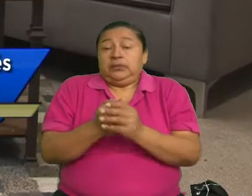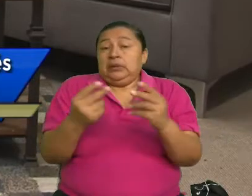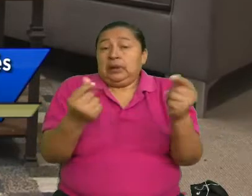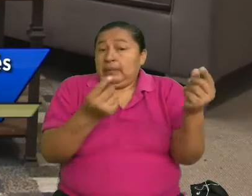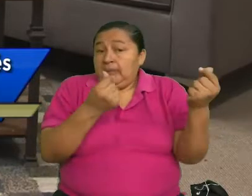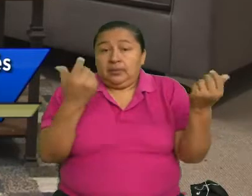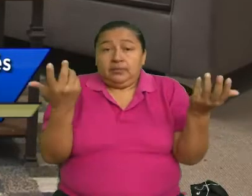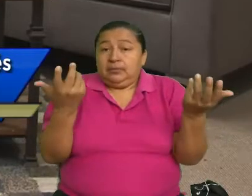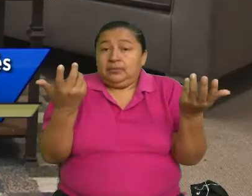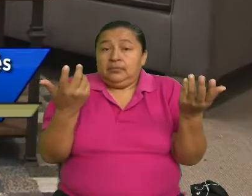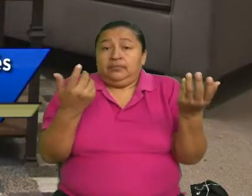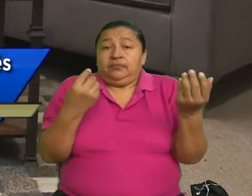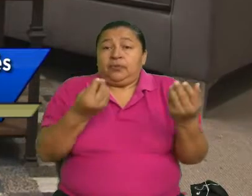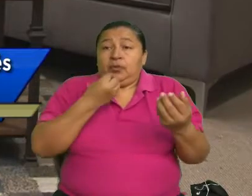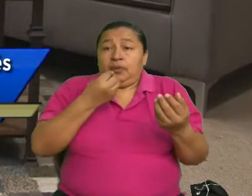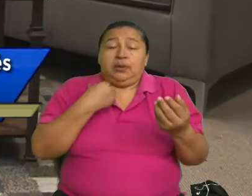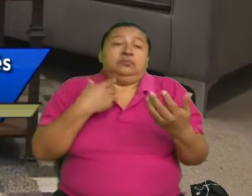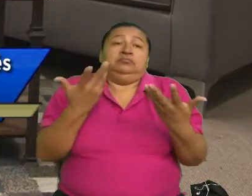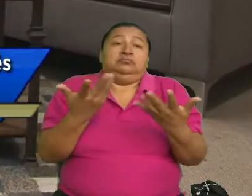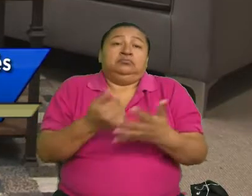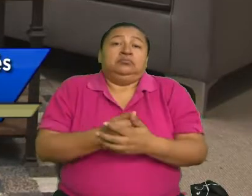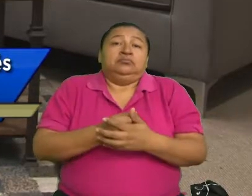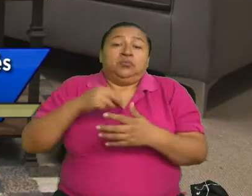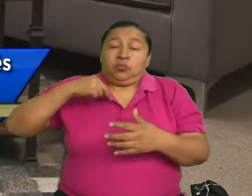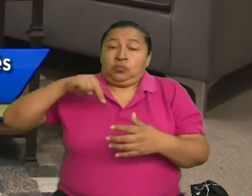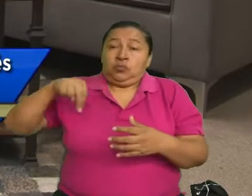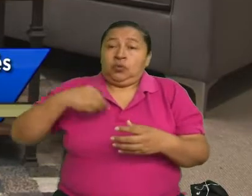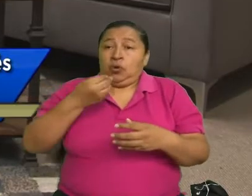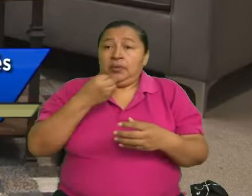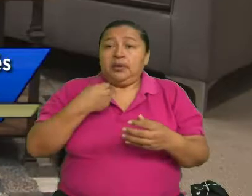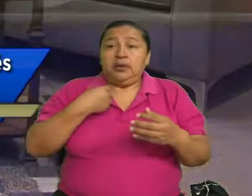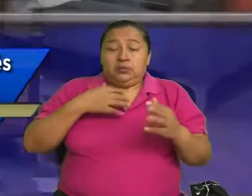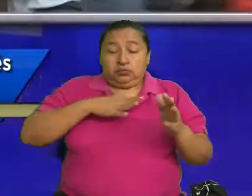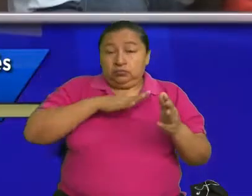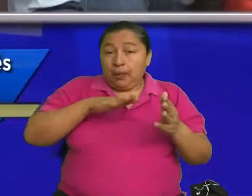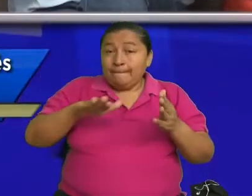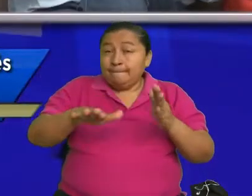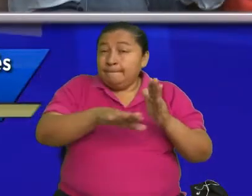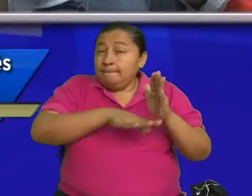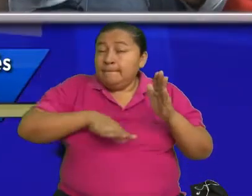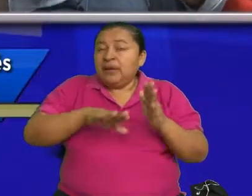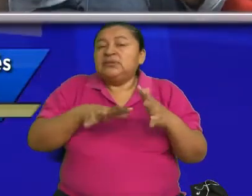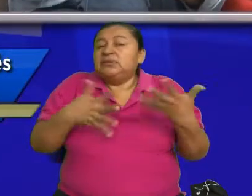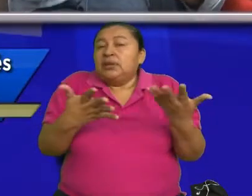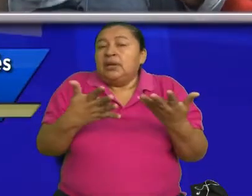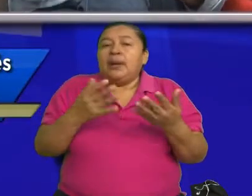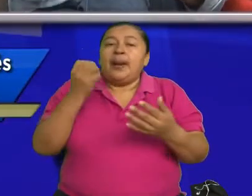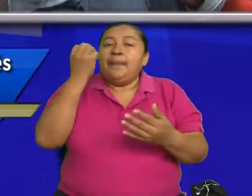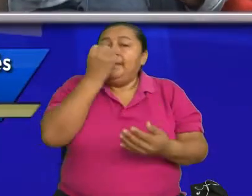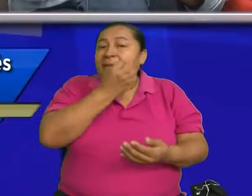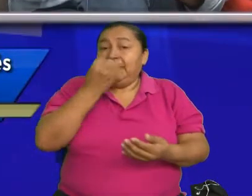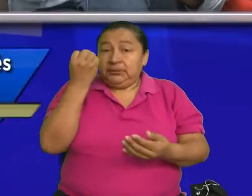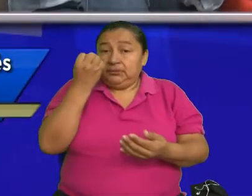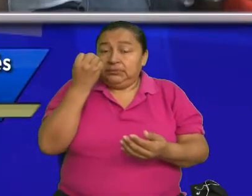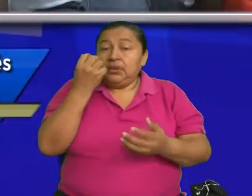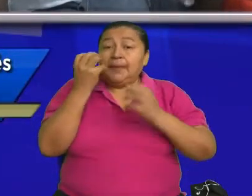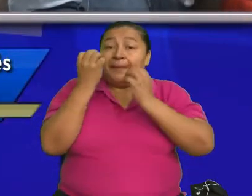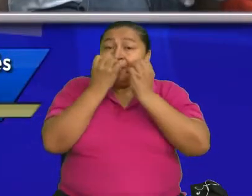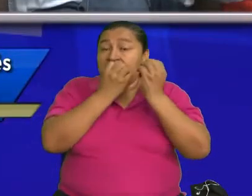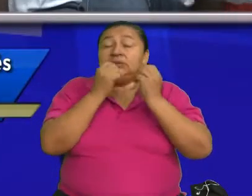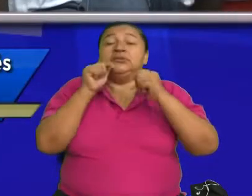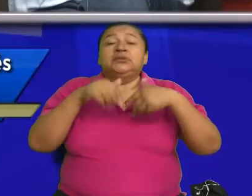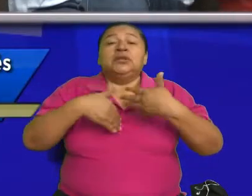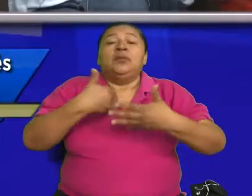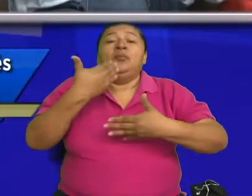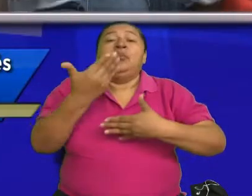también. Nuestra comida tiene su base en el maíz. Y después del maíz se